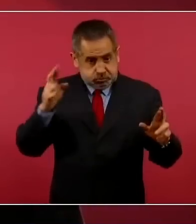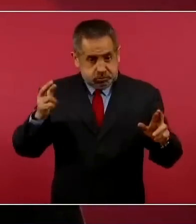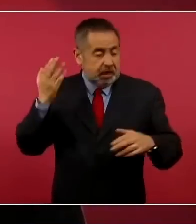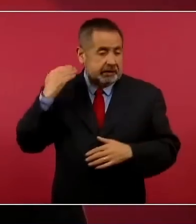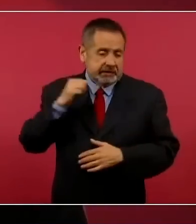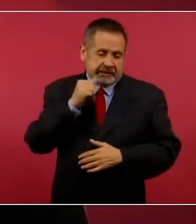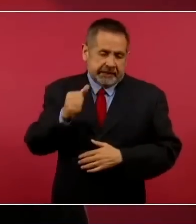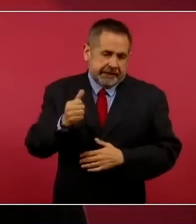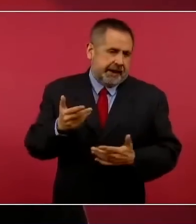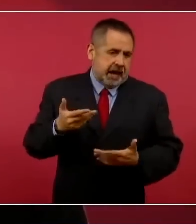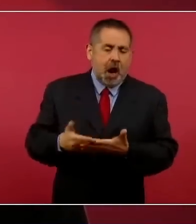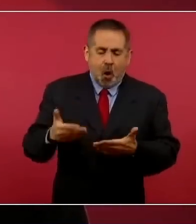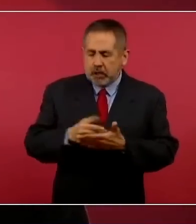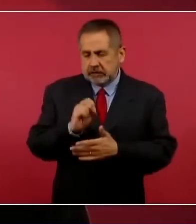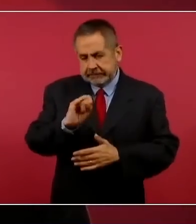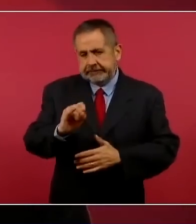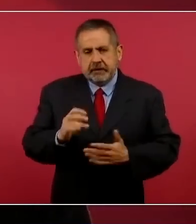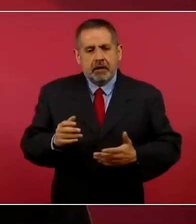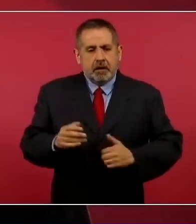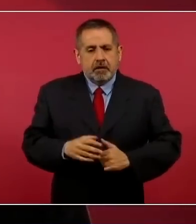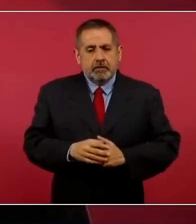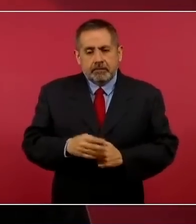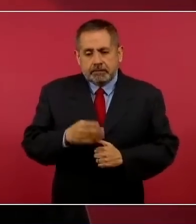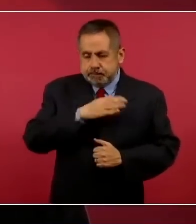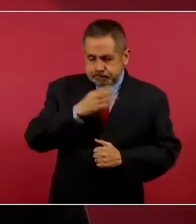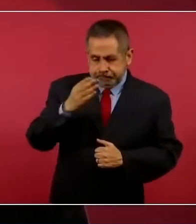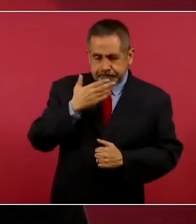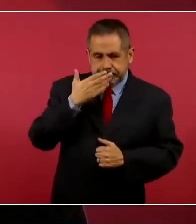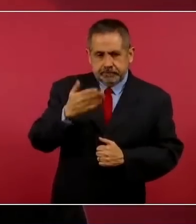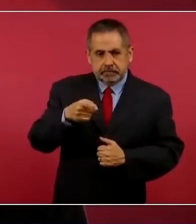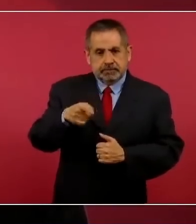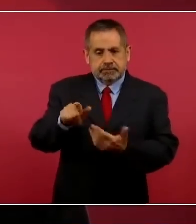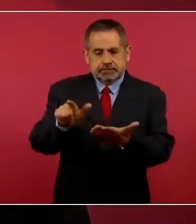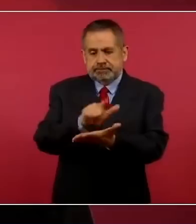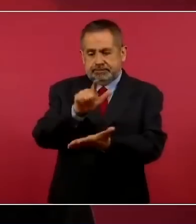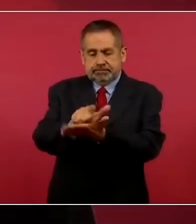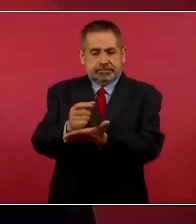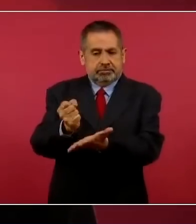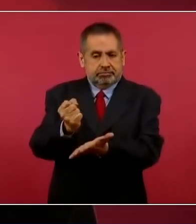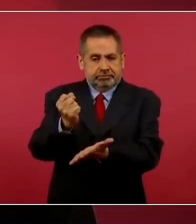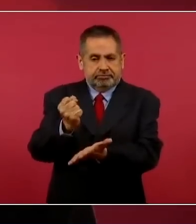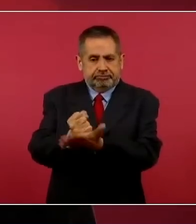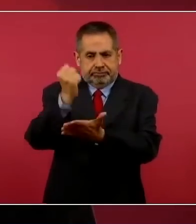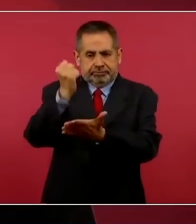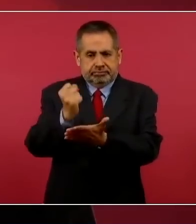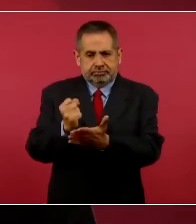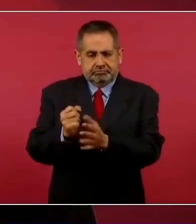Entonces, qué bien que se aprobó la ley,